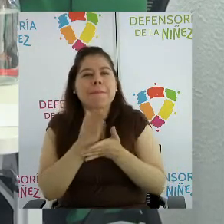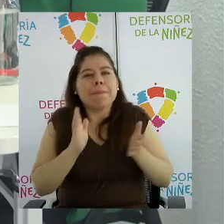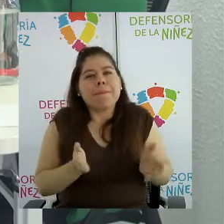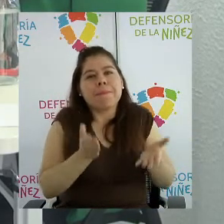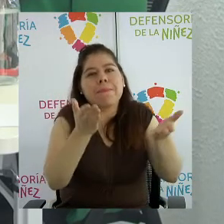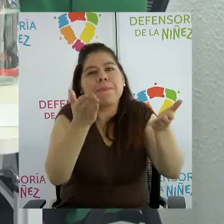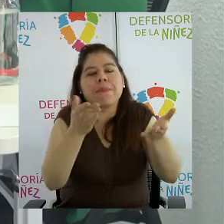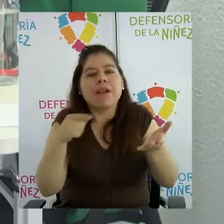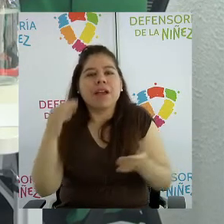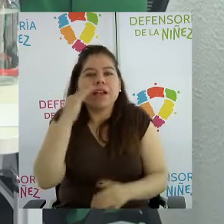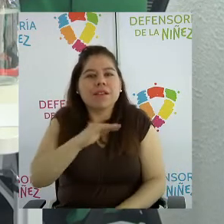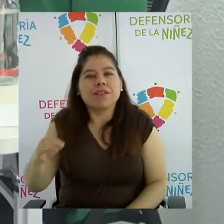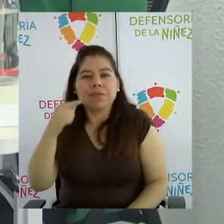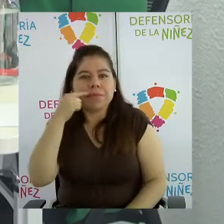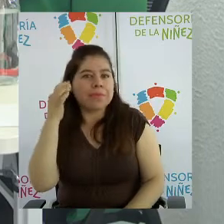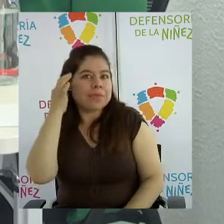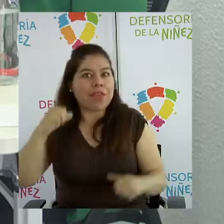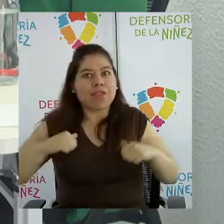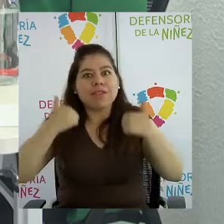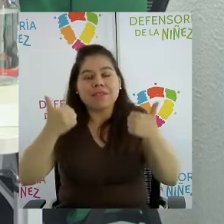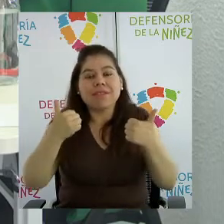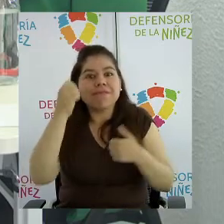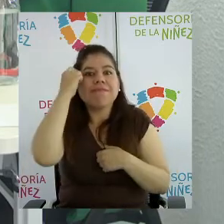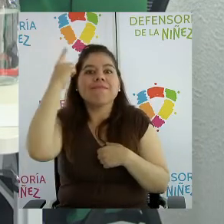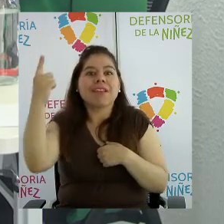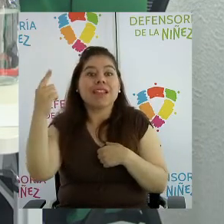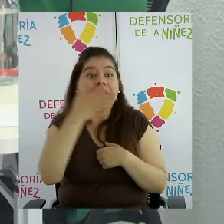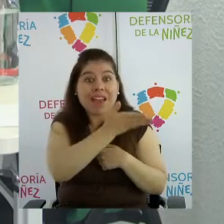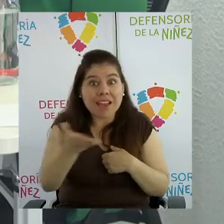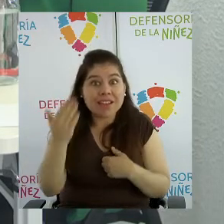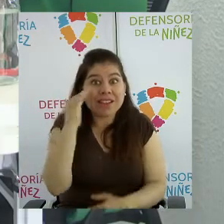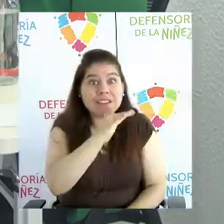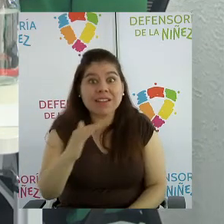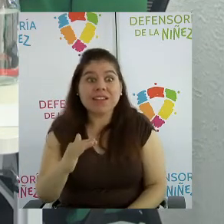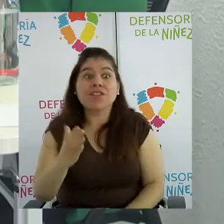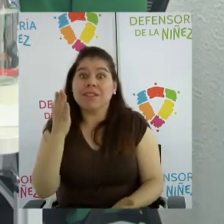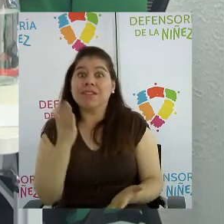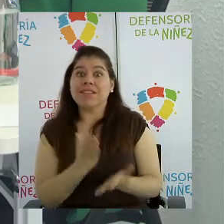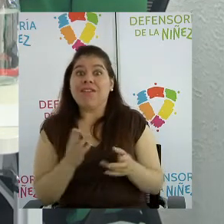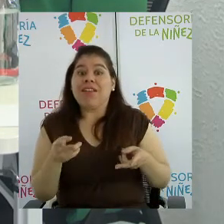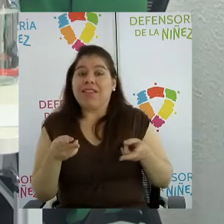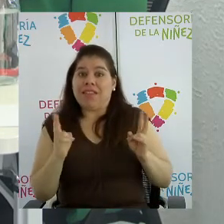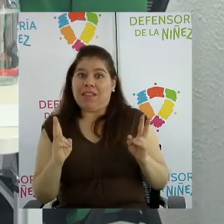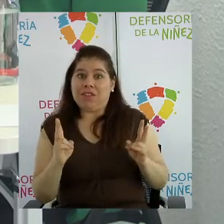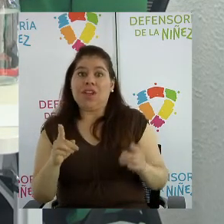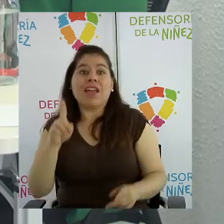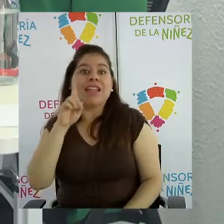niñas y adolescentes y toda la sociedad de Chile entienda que los niños son sujetos de derecho y que por tanto tienen derechos. Y